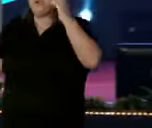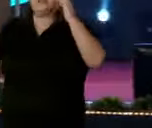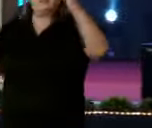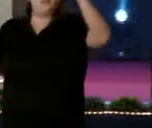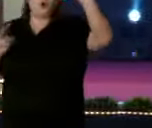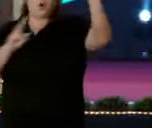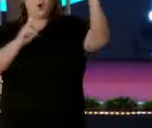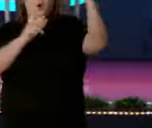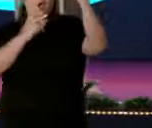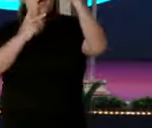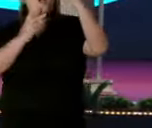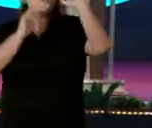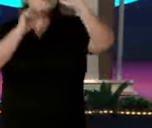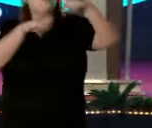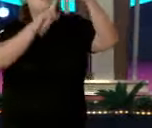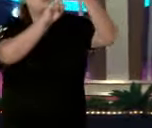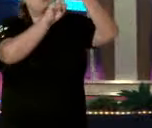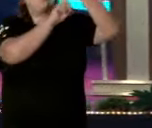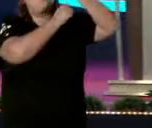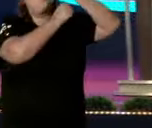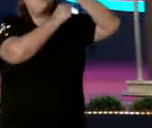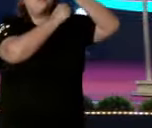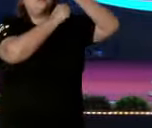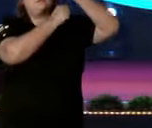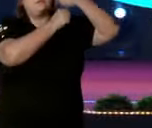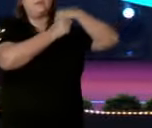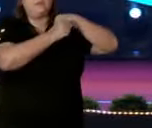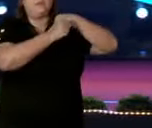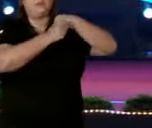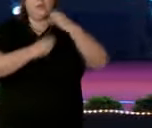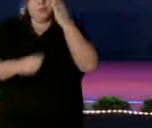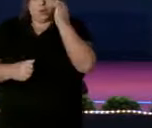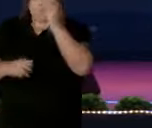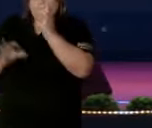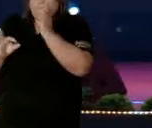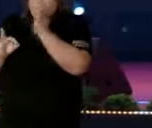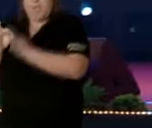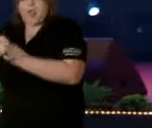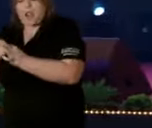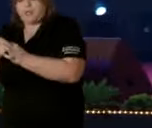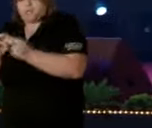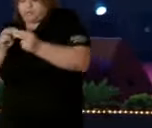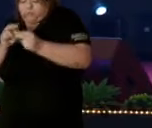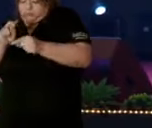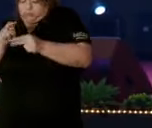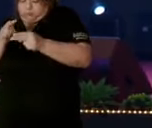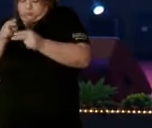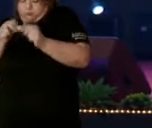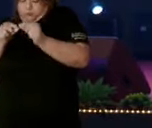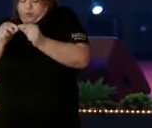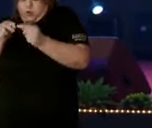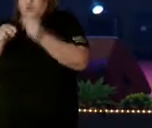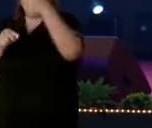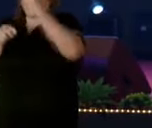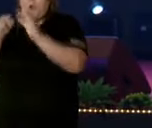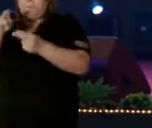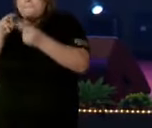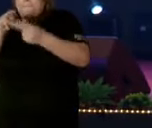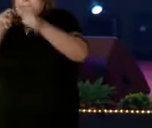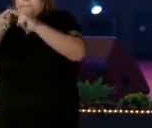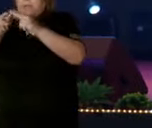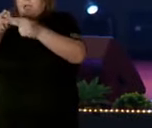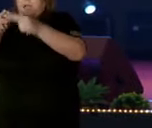puede confiar algo, porque si en lo poco eres fiel, Dios te va añadiendo y te va sumando y te va